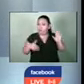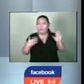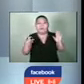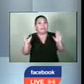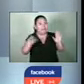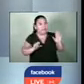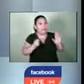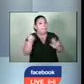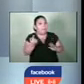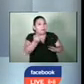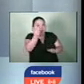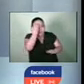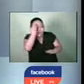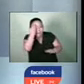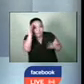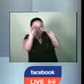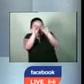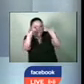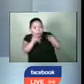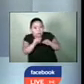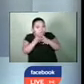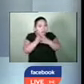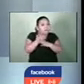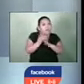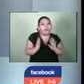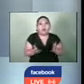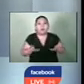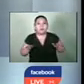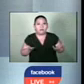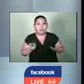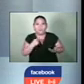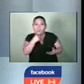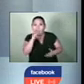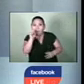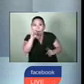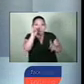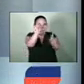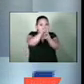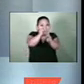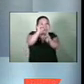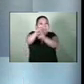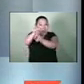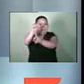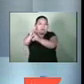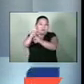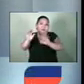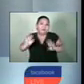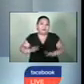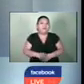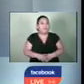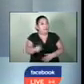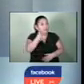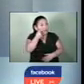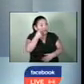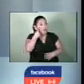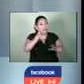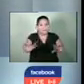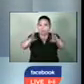existen estos ciberdelincuentes que están pendientes de quien pueda caer en alguna de sus estafas. Mucha